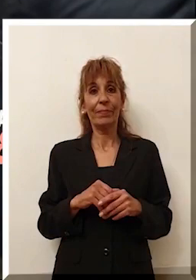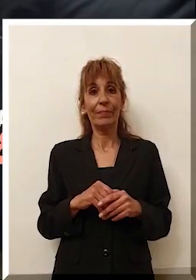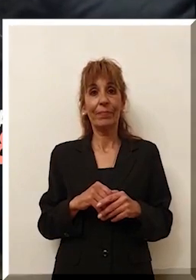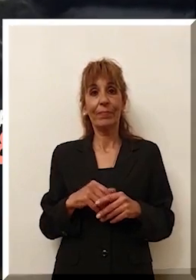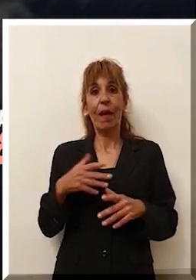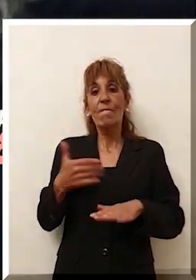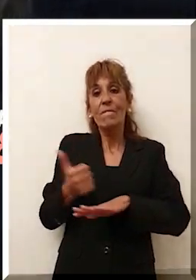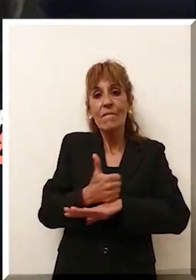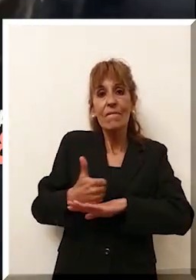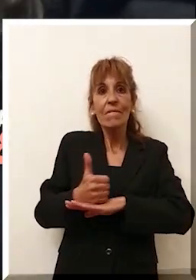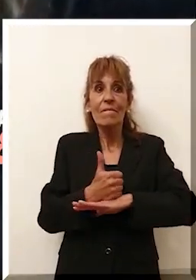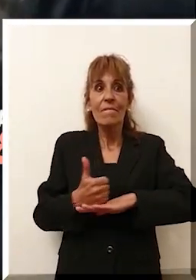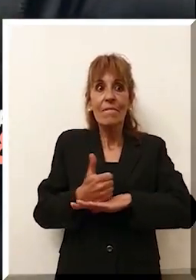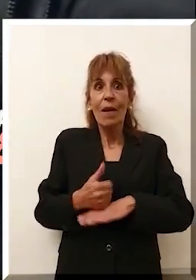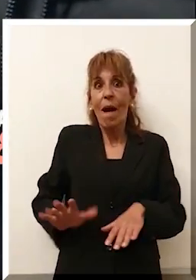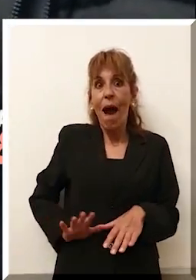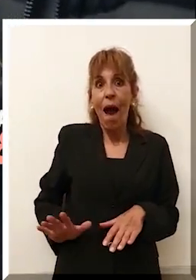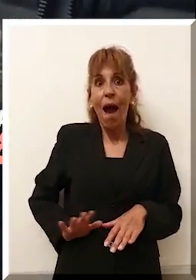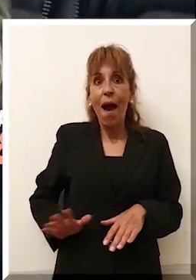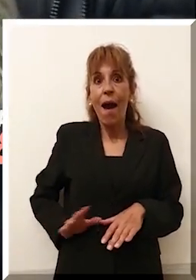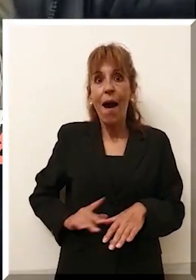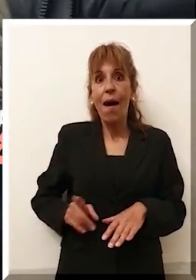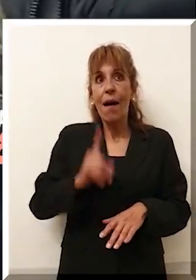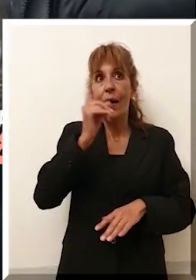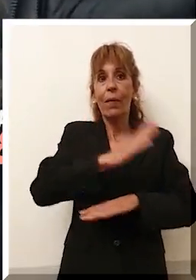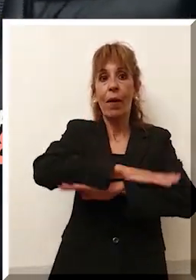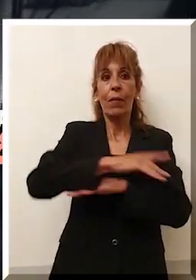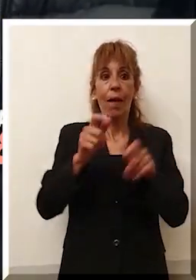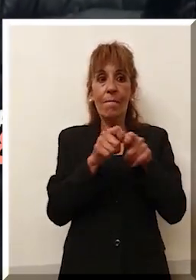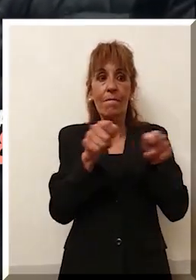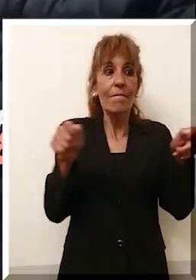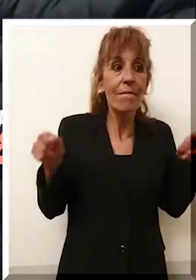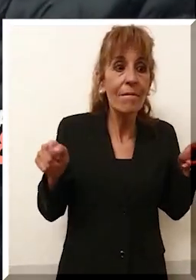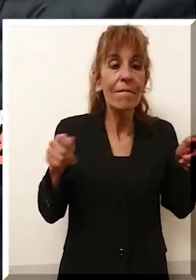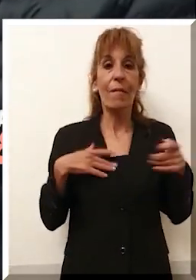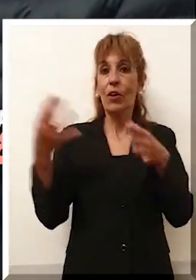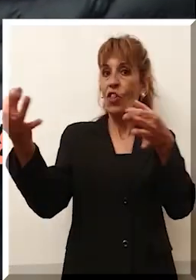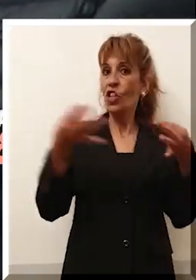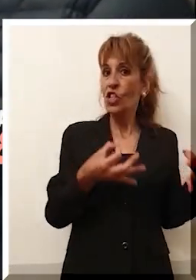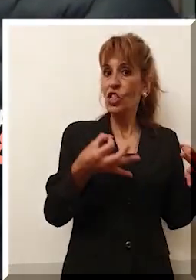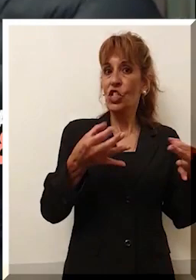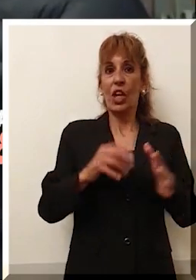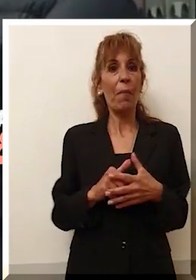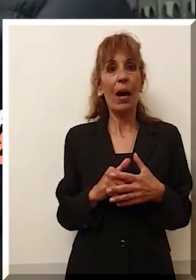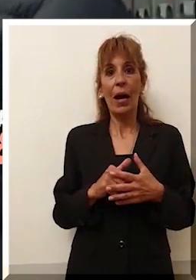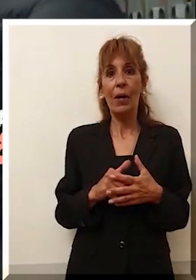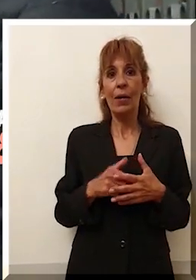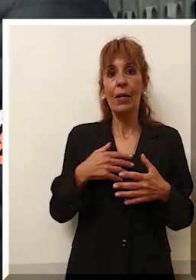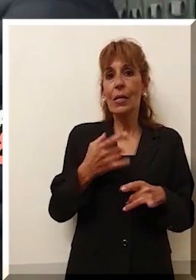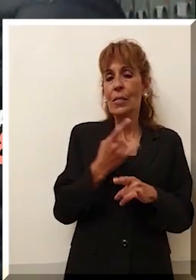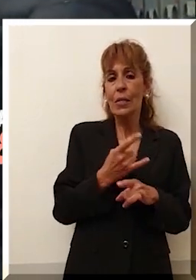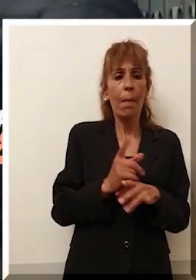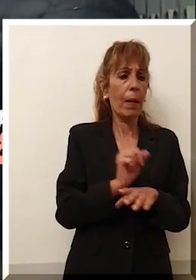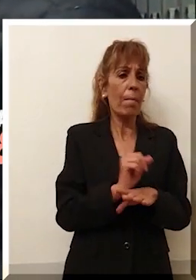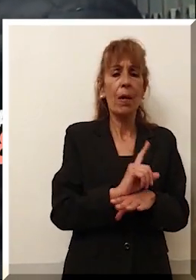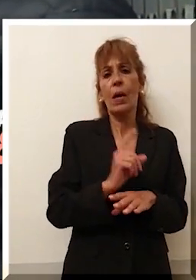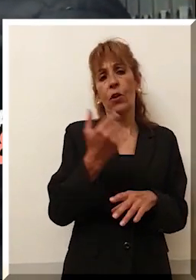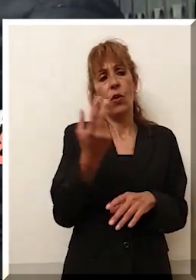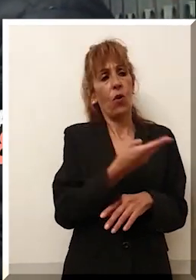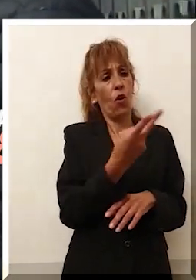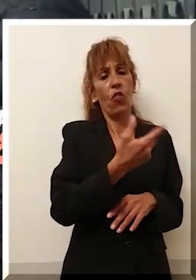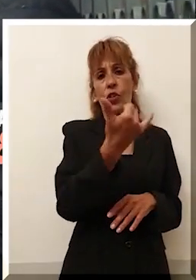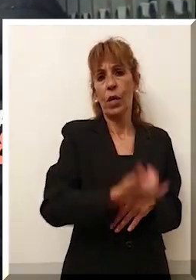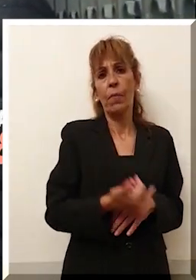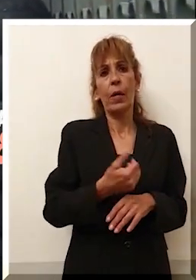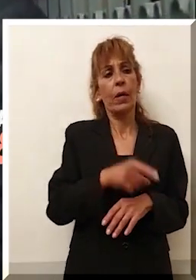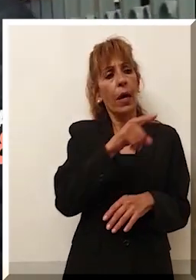Chiquito. Estábamos esperando muy ansiosos, estábamos arriba viendo de la ventana a ver cuándo venían. Siempre tuvimos mascotas, los dos, el